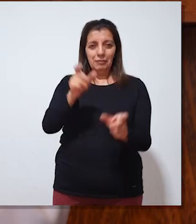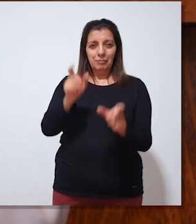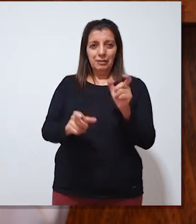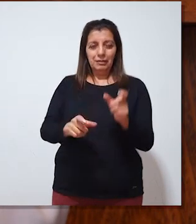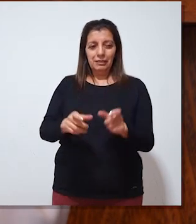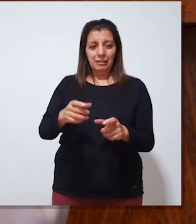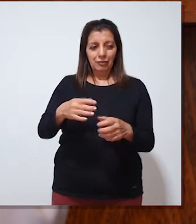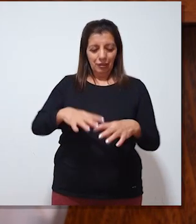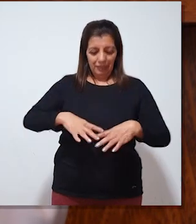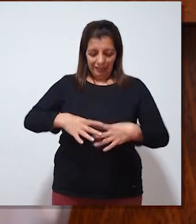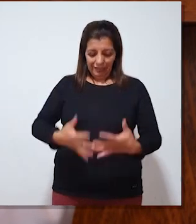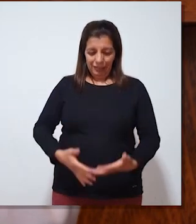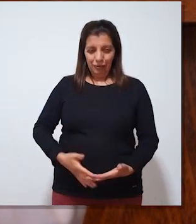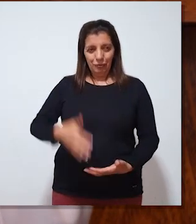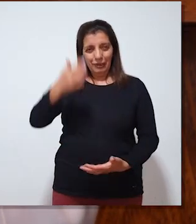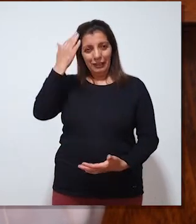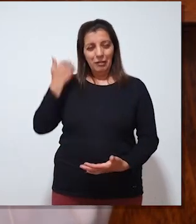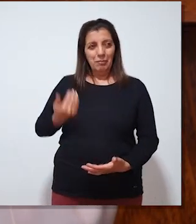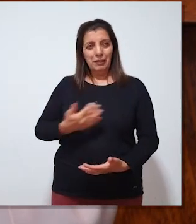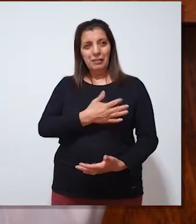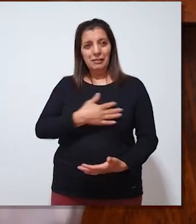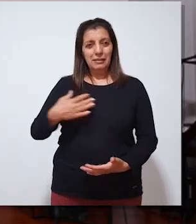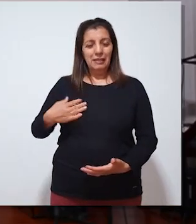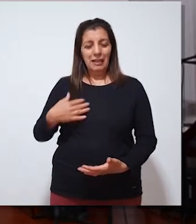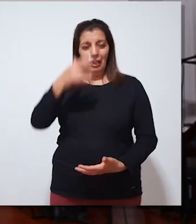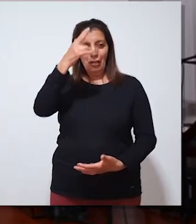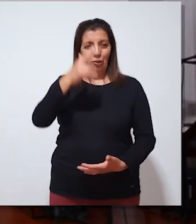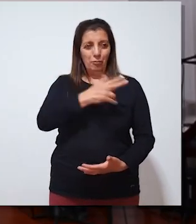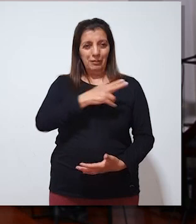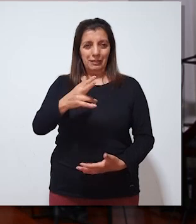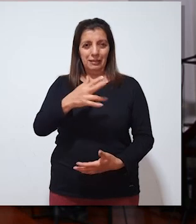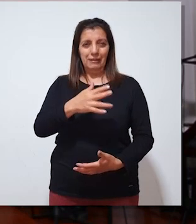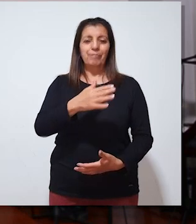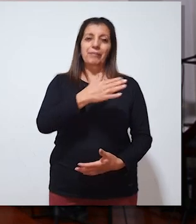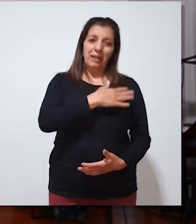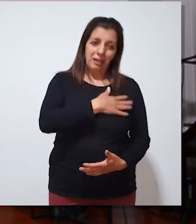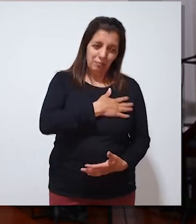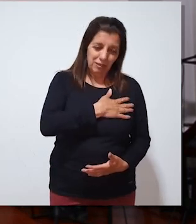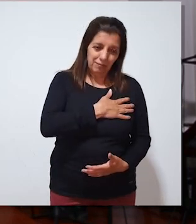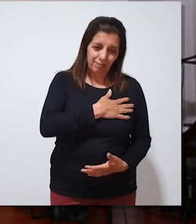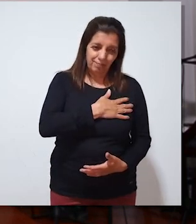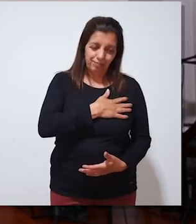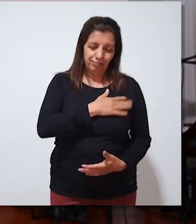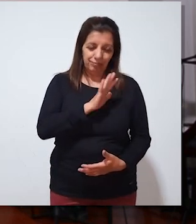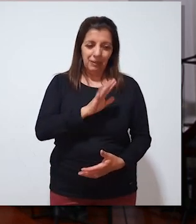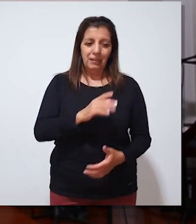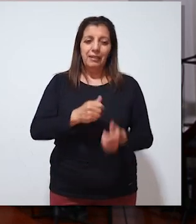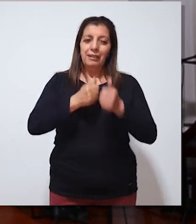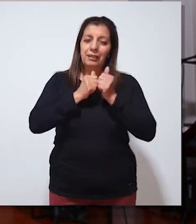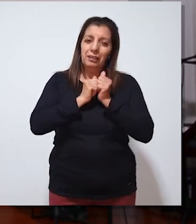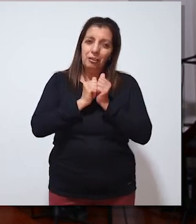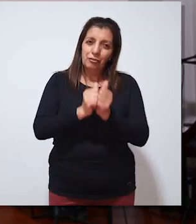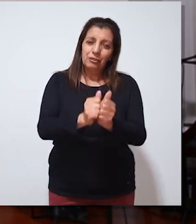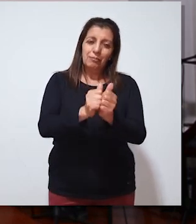Virgen María, los colme de sus bendiciones. Amén. Que los acompañe siempre la protección de la